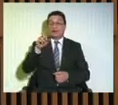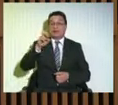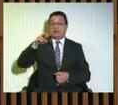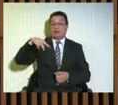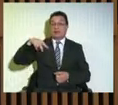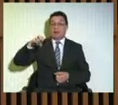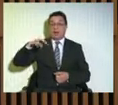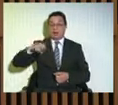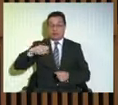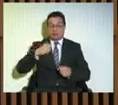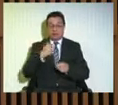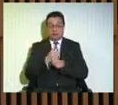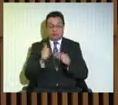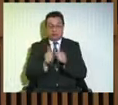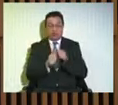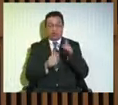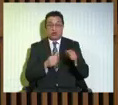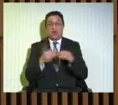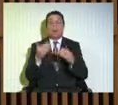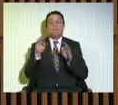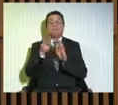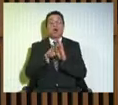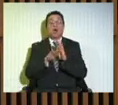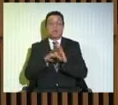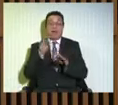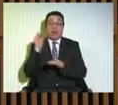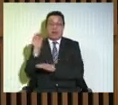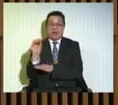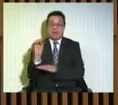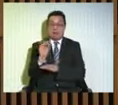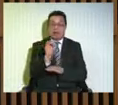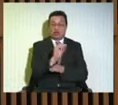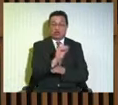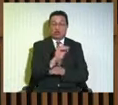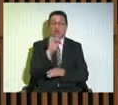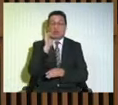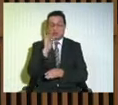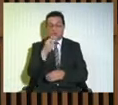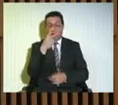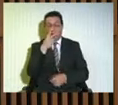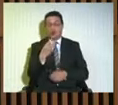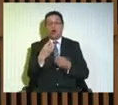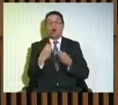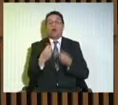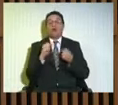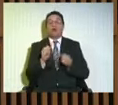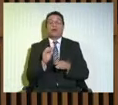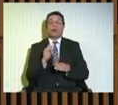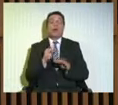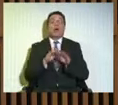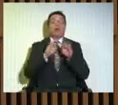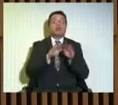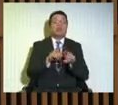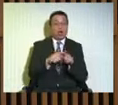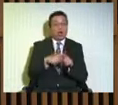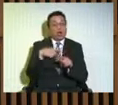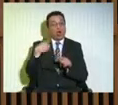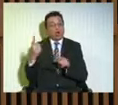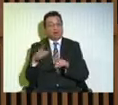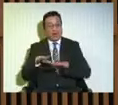Estamos trabajando con ellos en el programa de alimentación y también trabajando en ver cómo lo podemos apoyar en otras